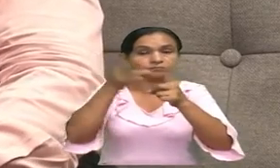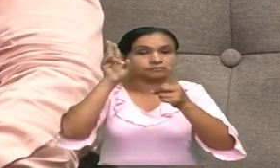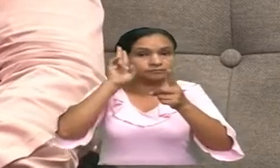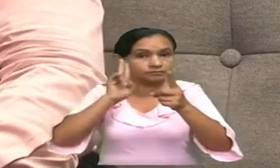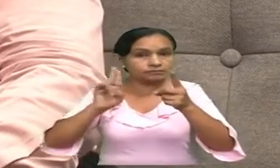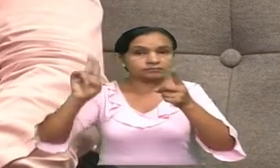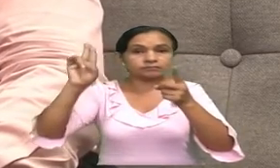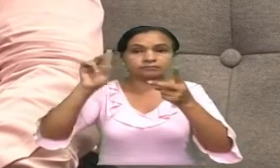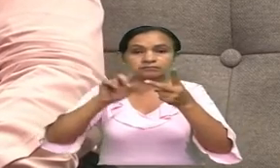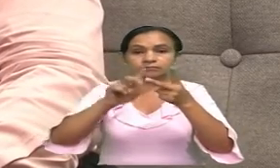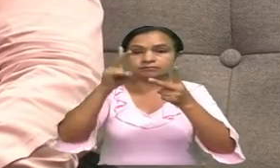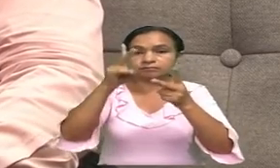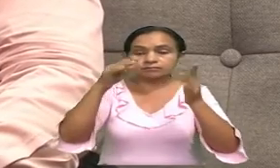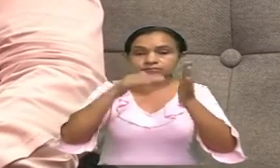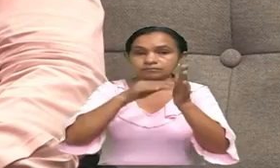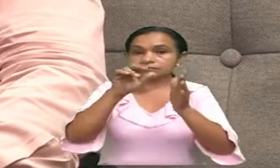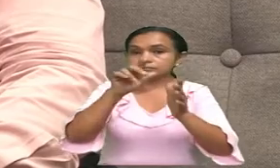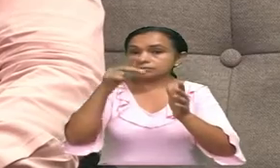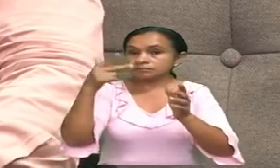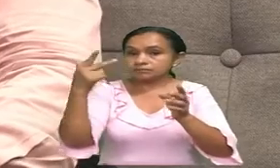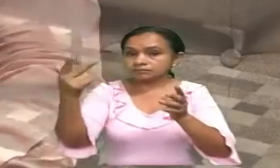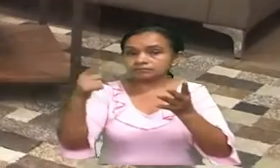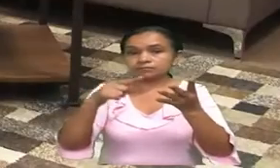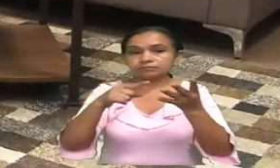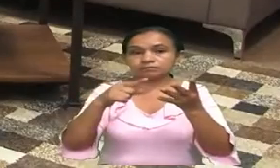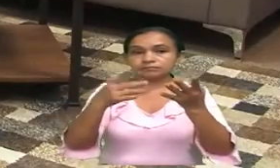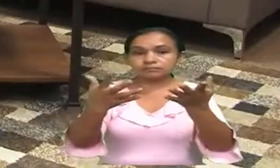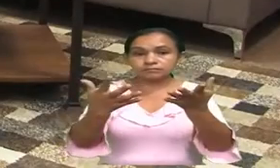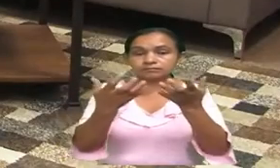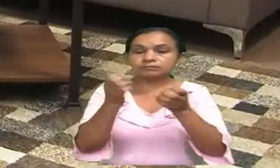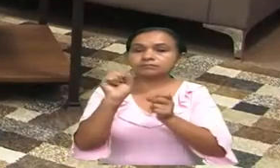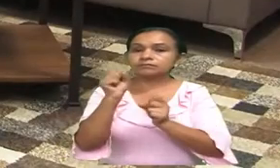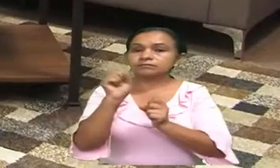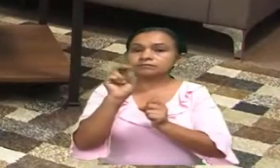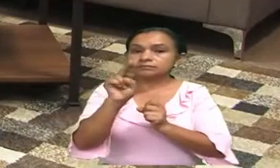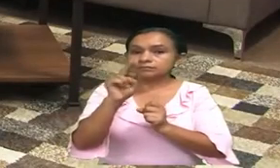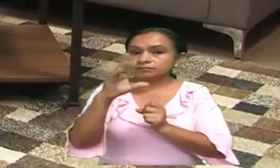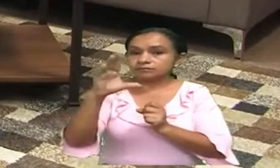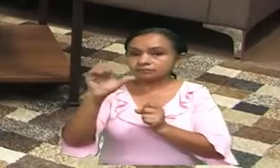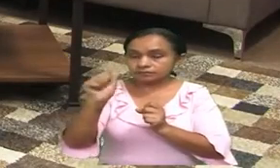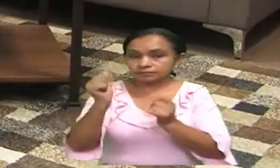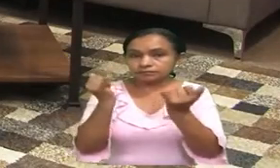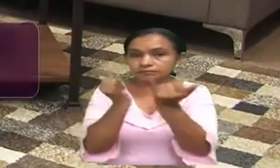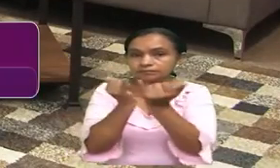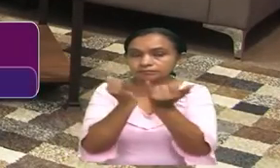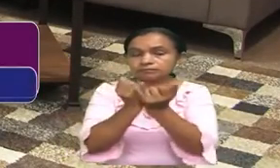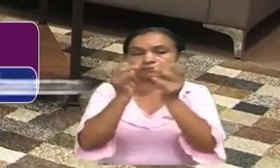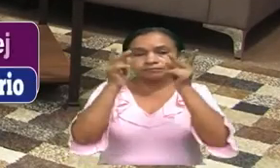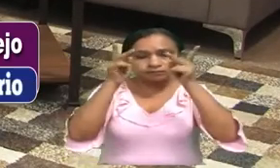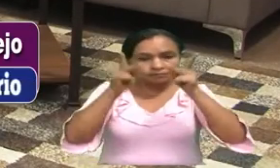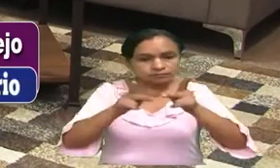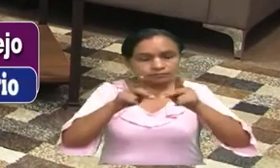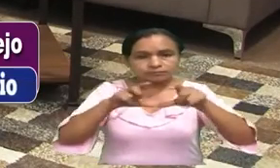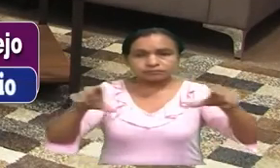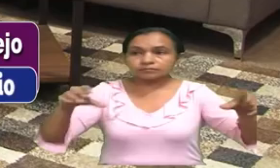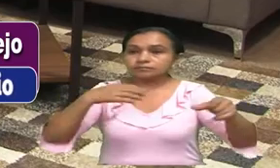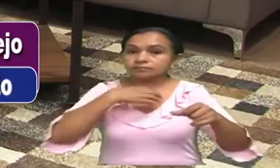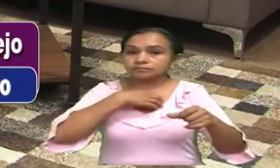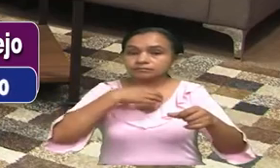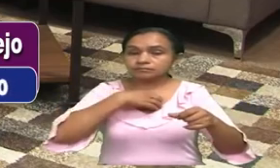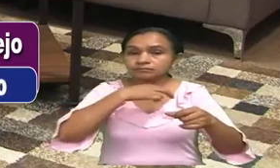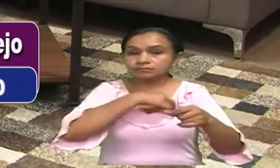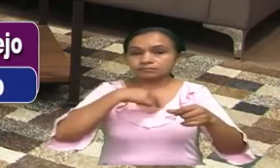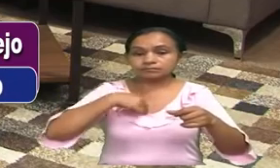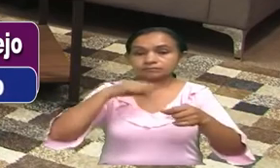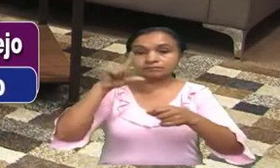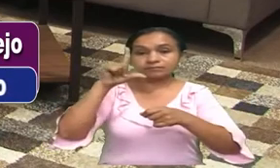Superior 2018, lo que se plantea en el SUCA, porque el SUCA también tiene un plan estratégico que se hace para 10